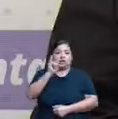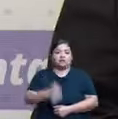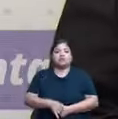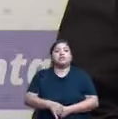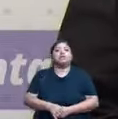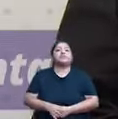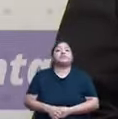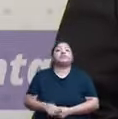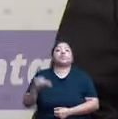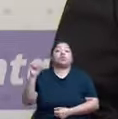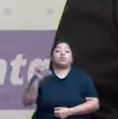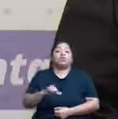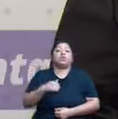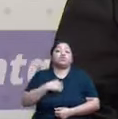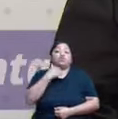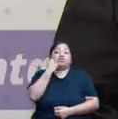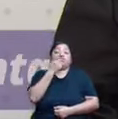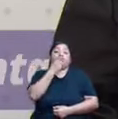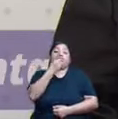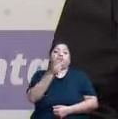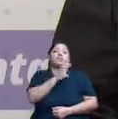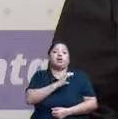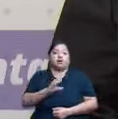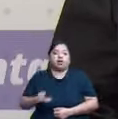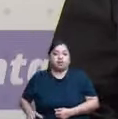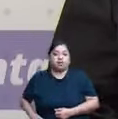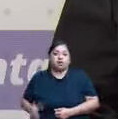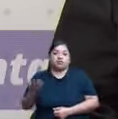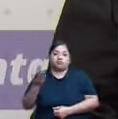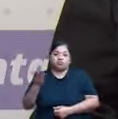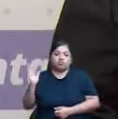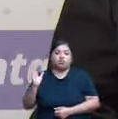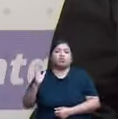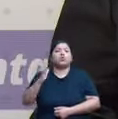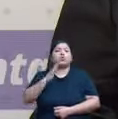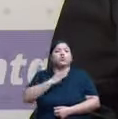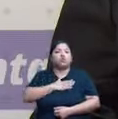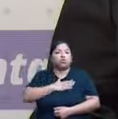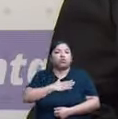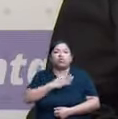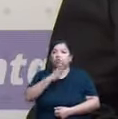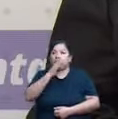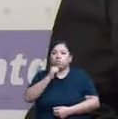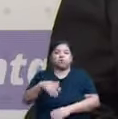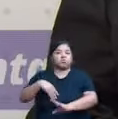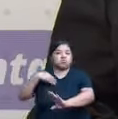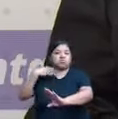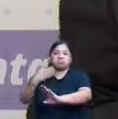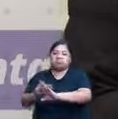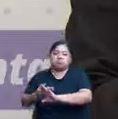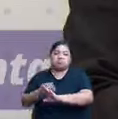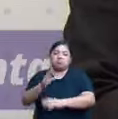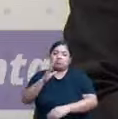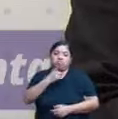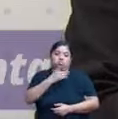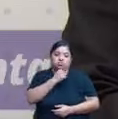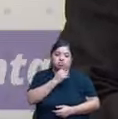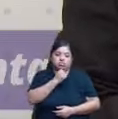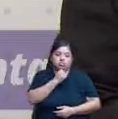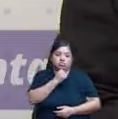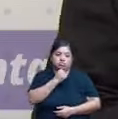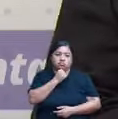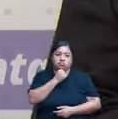decir, candidatos, que soy incapaz de decir algo en contra de ustedes, a pesar